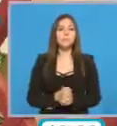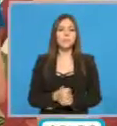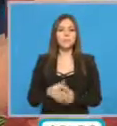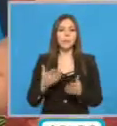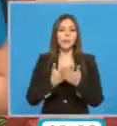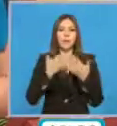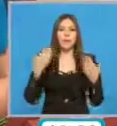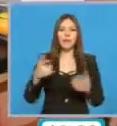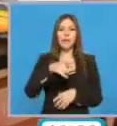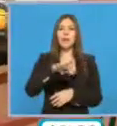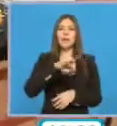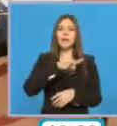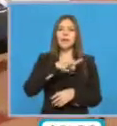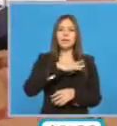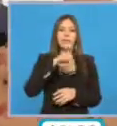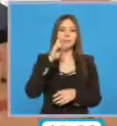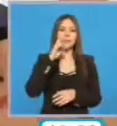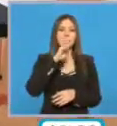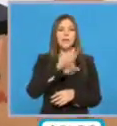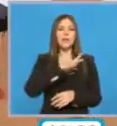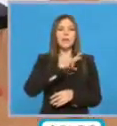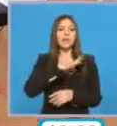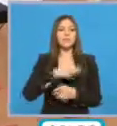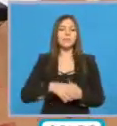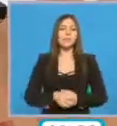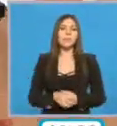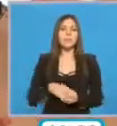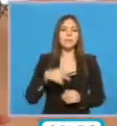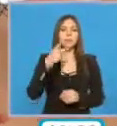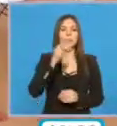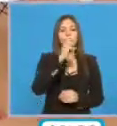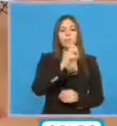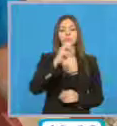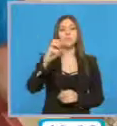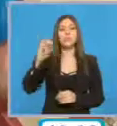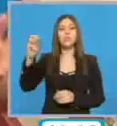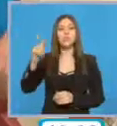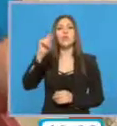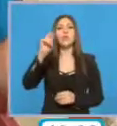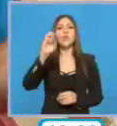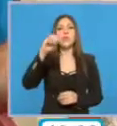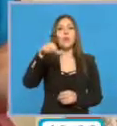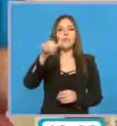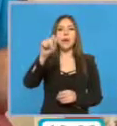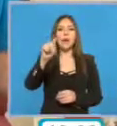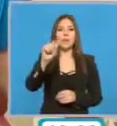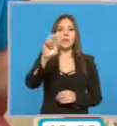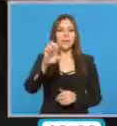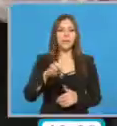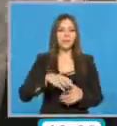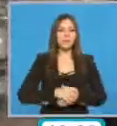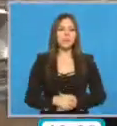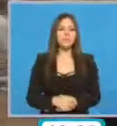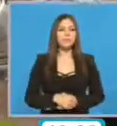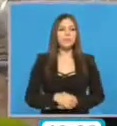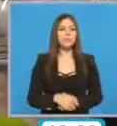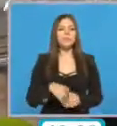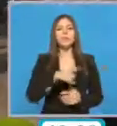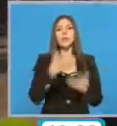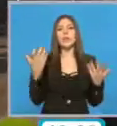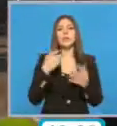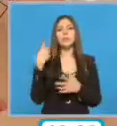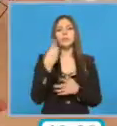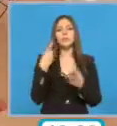favor. hago? Tenemos nuestros, en lo que yo voy picando Tomates. esto. Aquí está. Ya iba a ganar como cocinero. Tú pues es dime, que ¿qué así se- hacemos? ¿Qué hago? Vamos ¿La a salsita o trabajar. qué? La salsa.